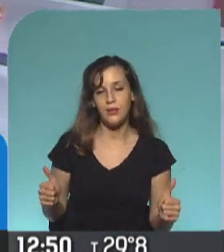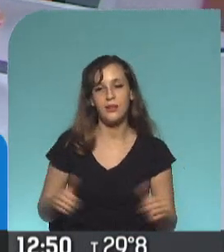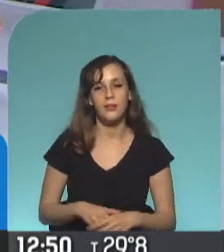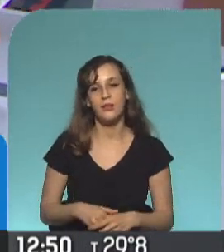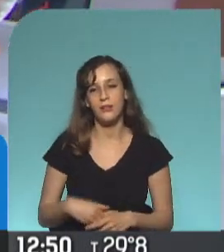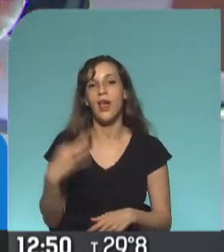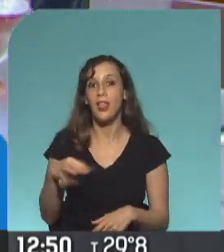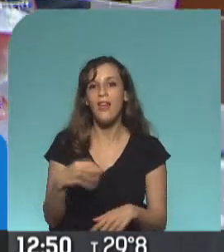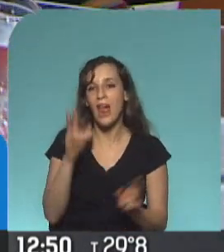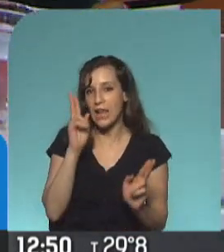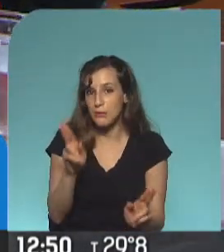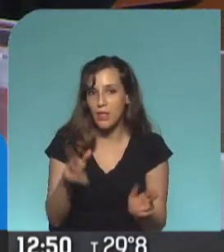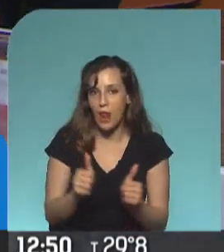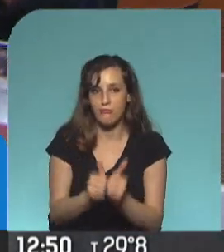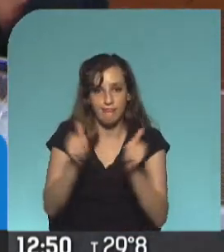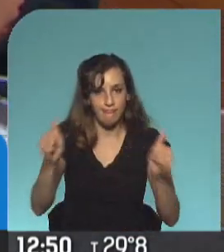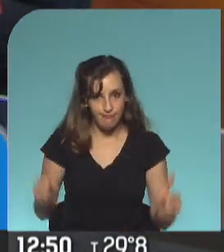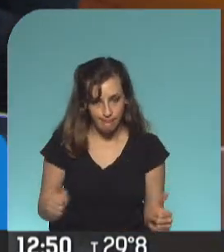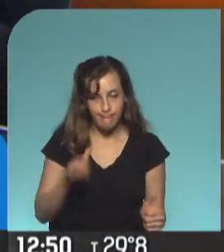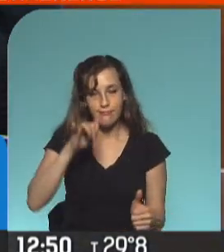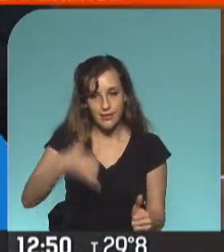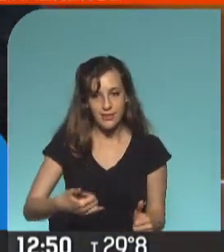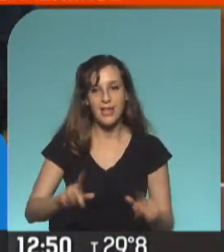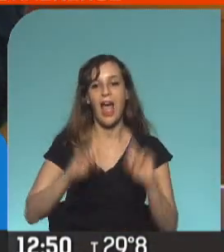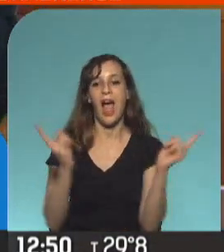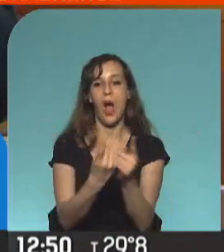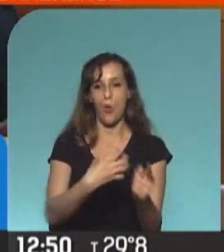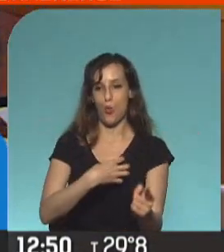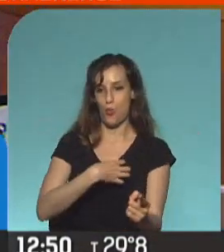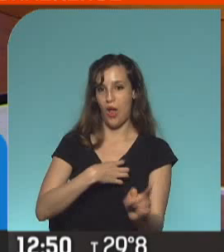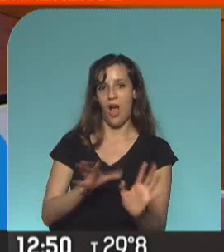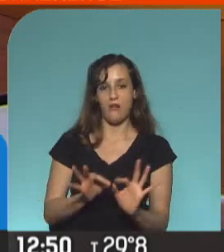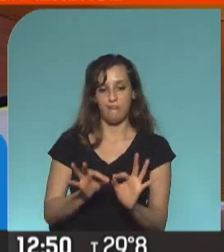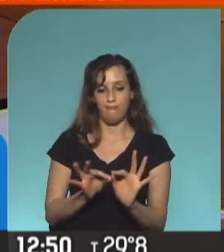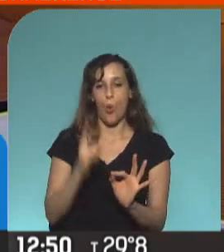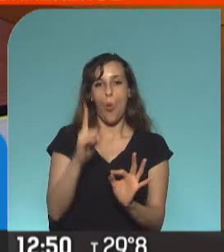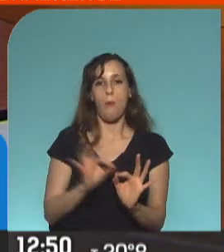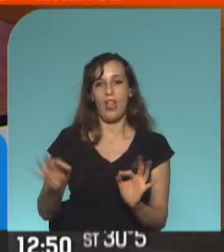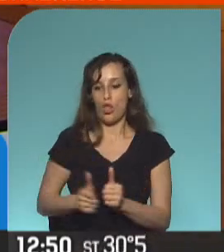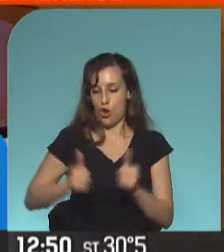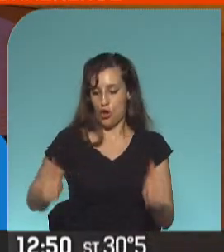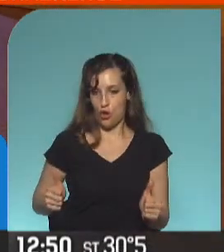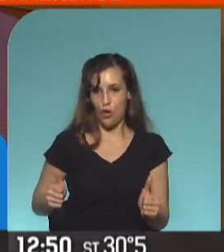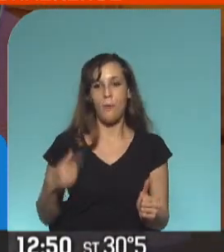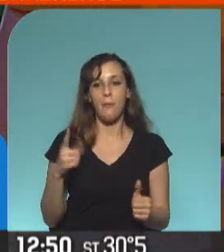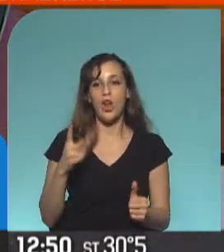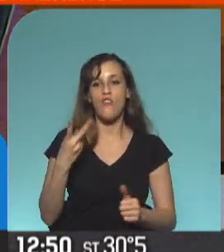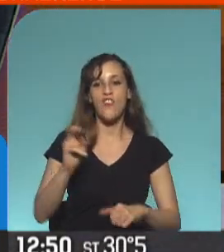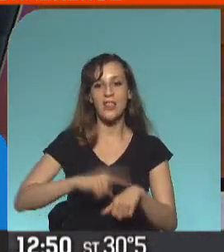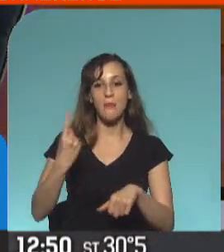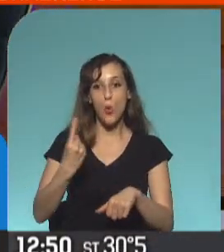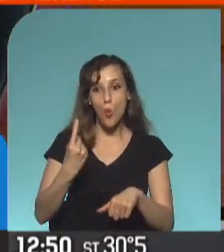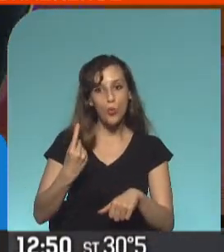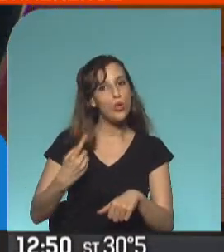el distanciamiento en espacios comunes de 2 metros, adentro del aula de 1,5 metros, pero cada 20 minutos va a haber que ventilar el aula, aún con